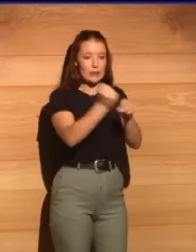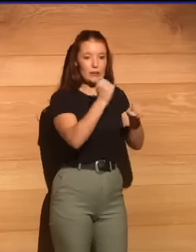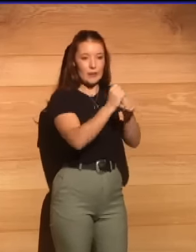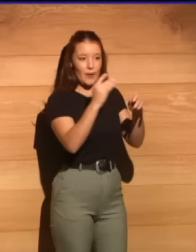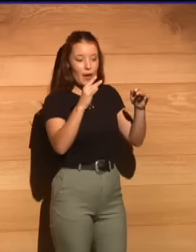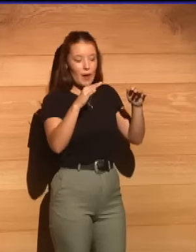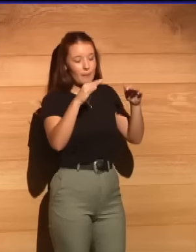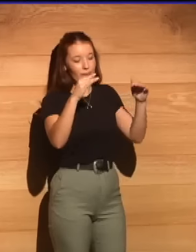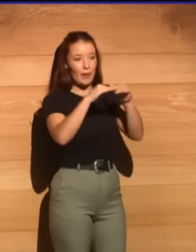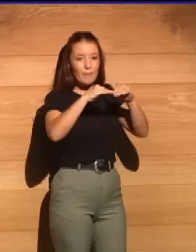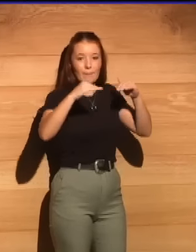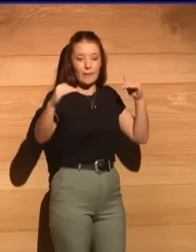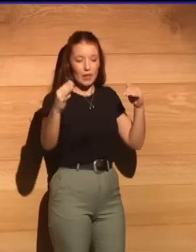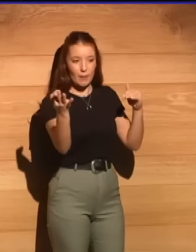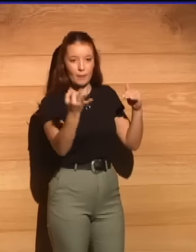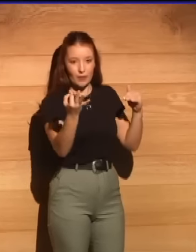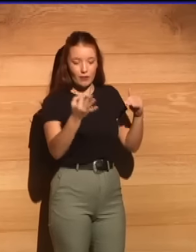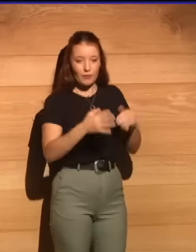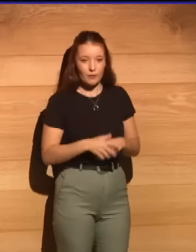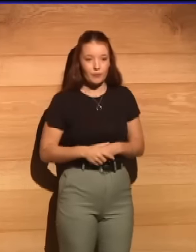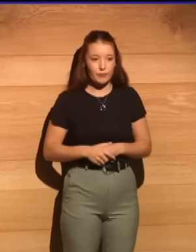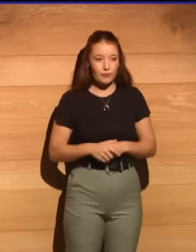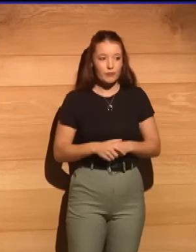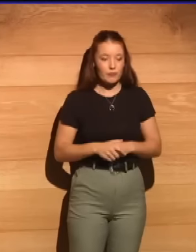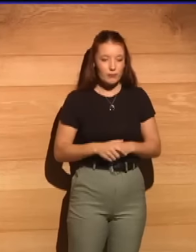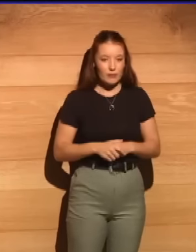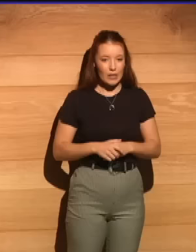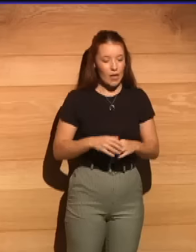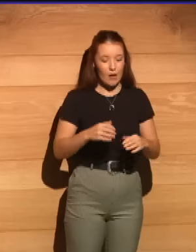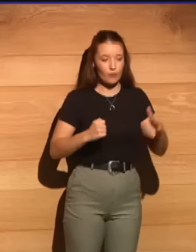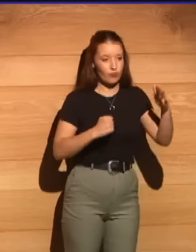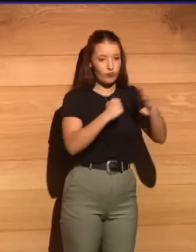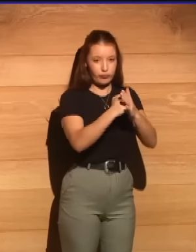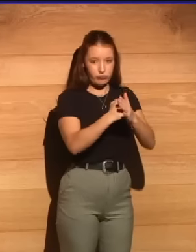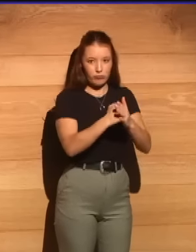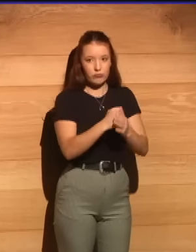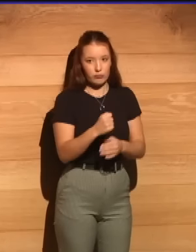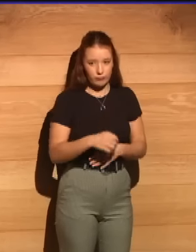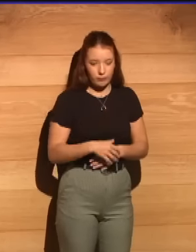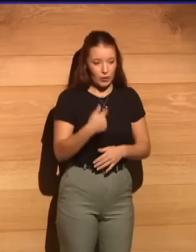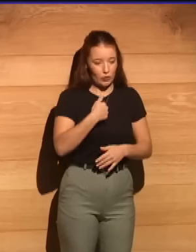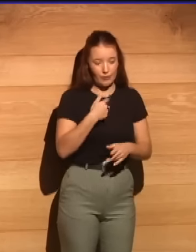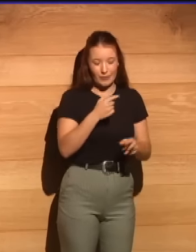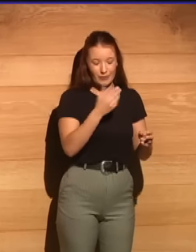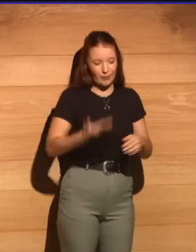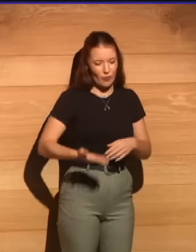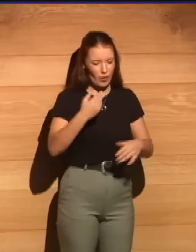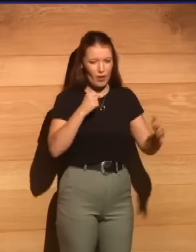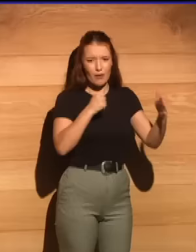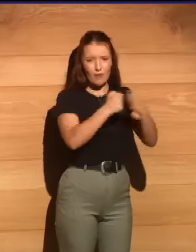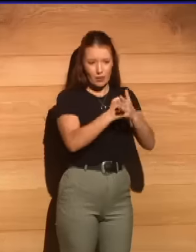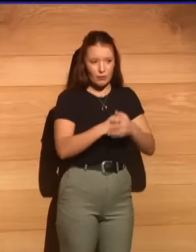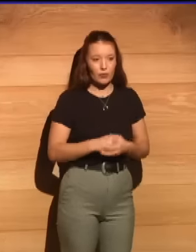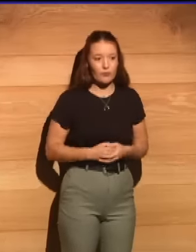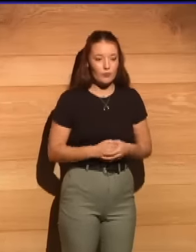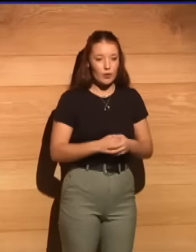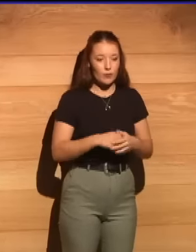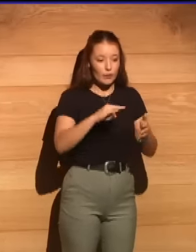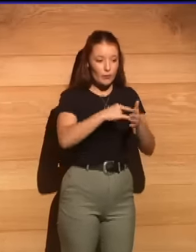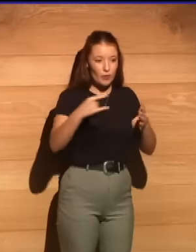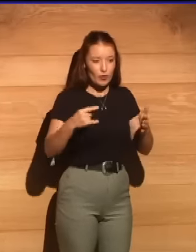haya un salto cuántico en lo que es el impacto. A mí me importa el impacto. Diremos menos proyectos piloto y mucho